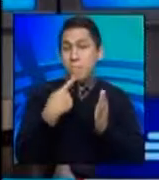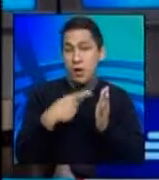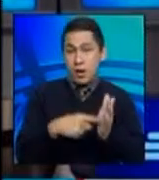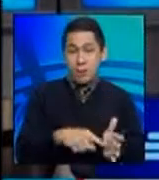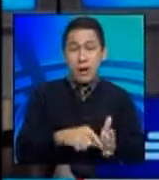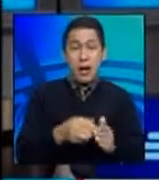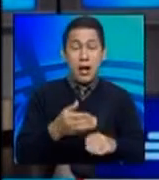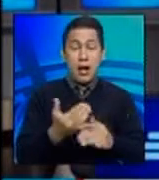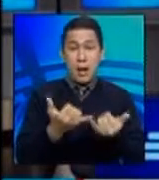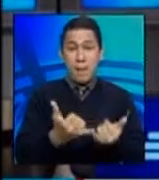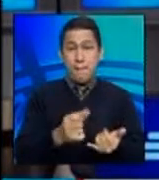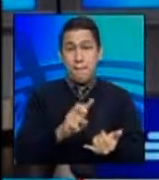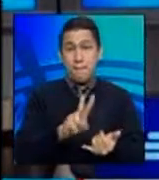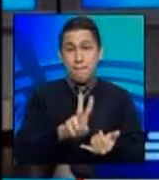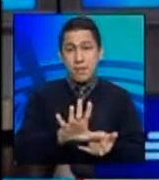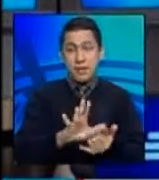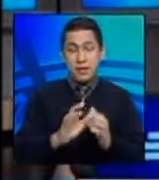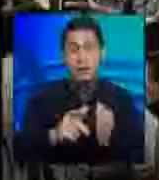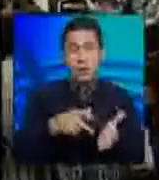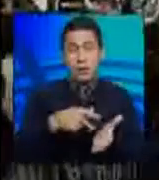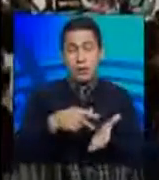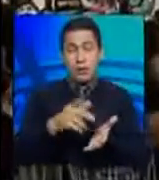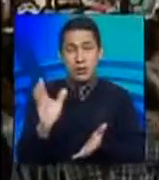a 30 centavos cada pasaje.